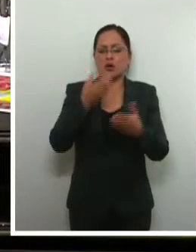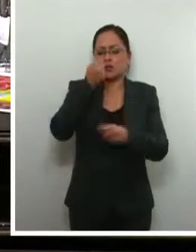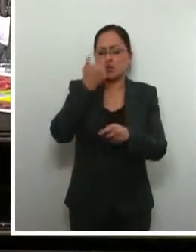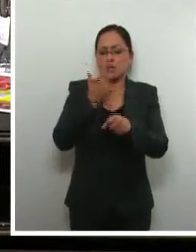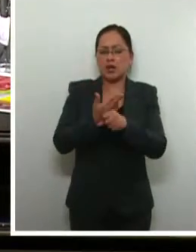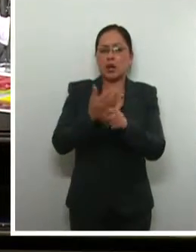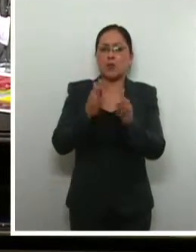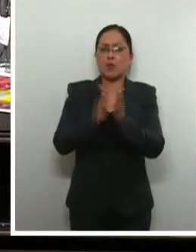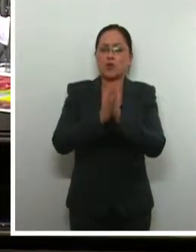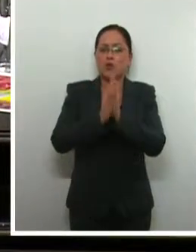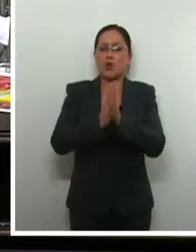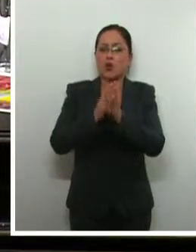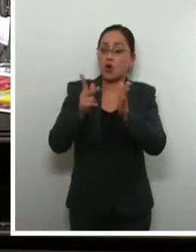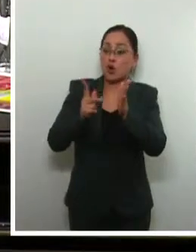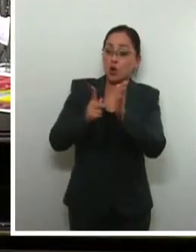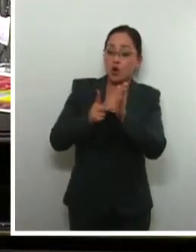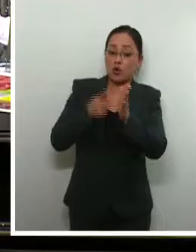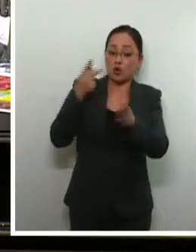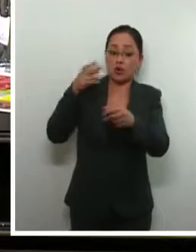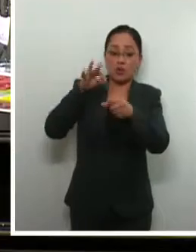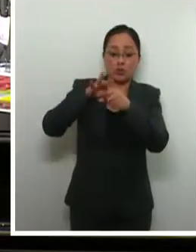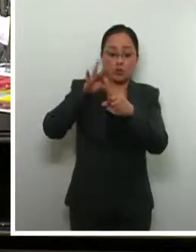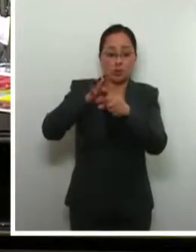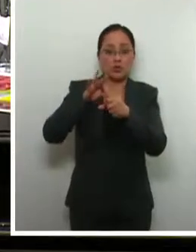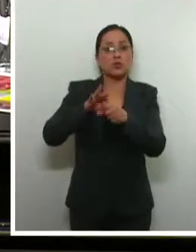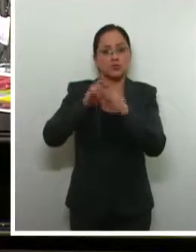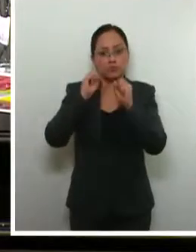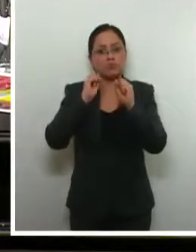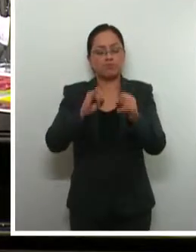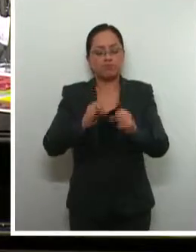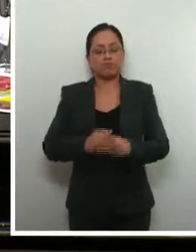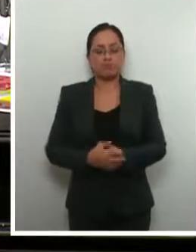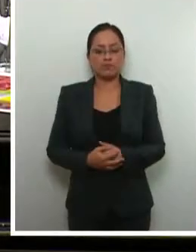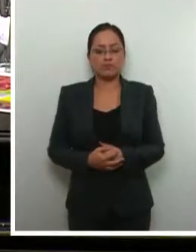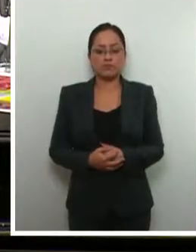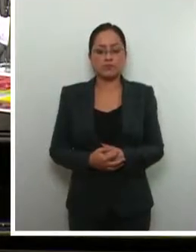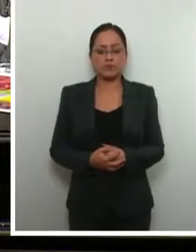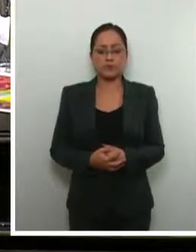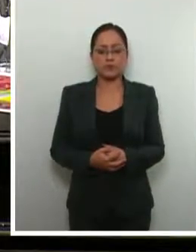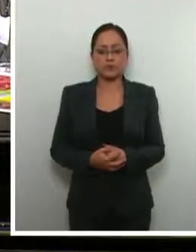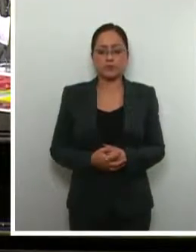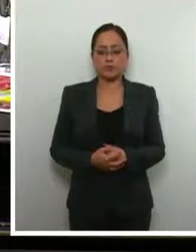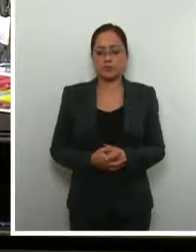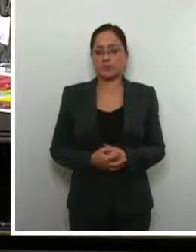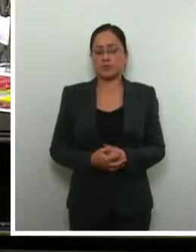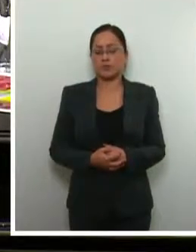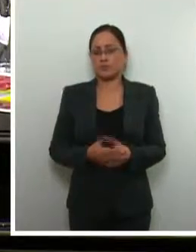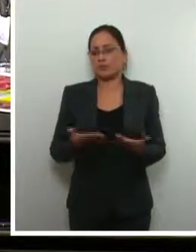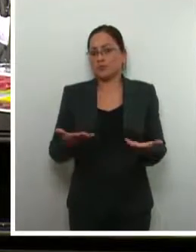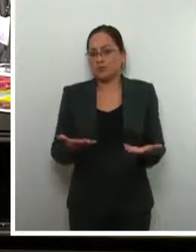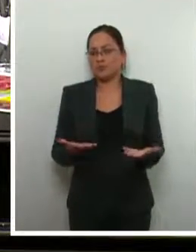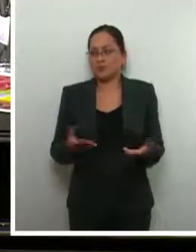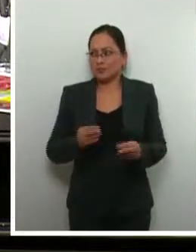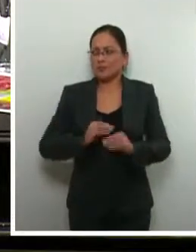Secretaría repita la votación. Bueno, en los términos, es que